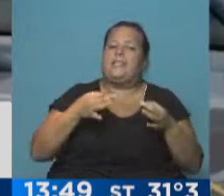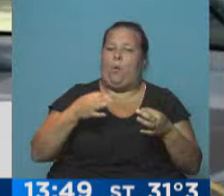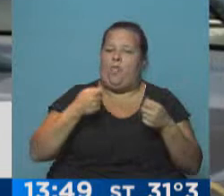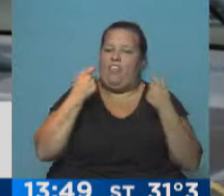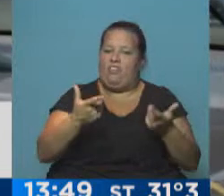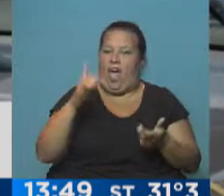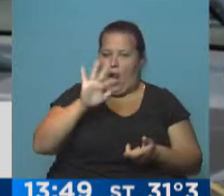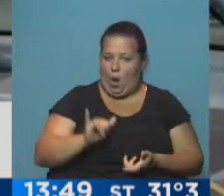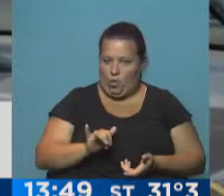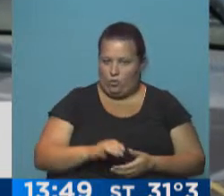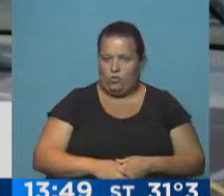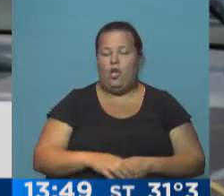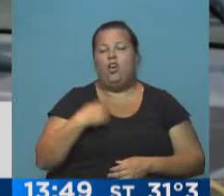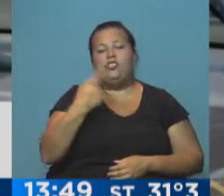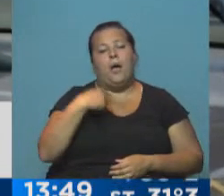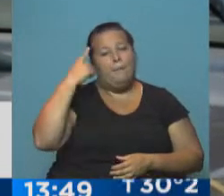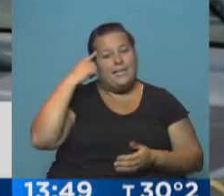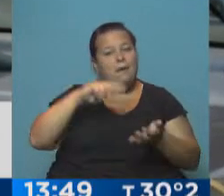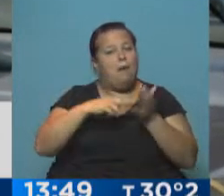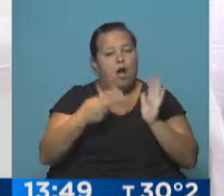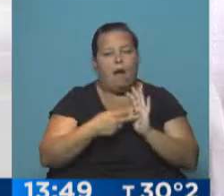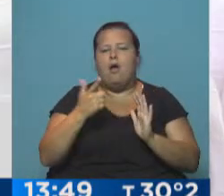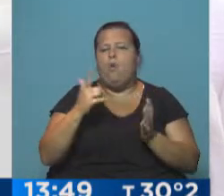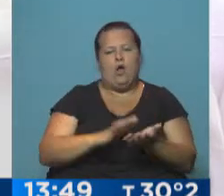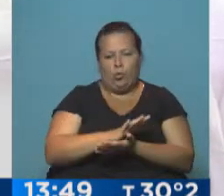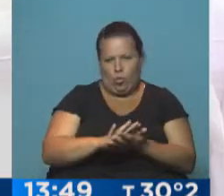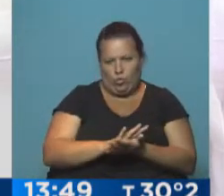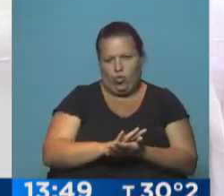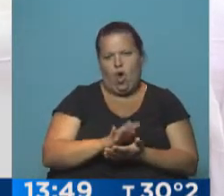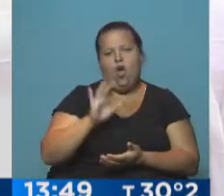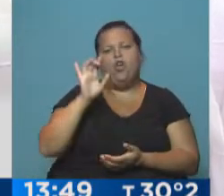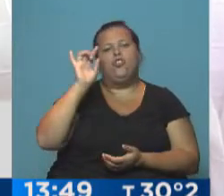buena prestación. Consideramos que el problema no se resuelve con